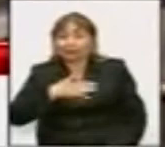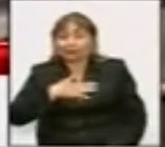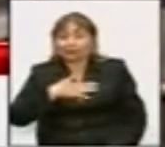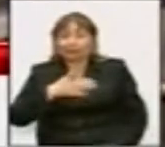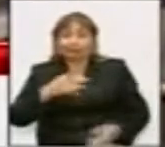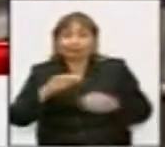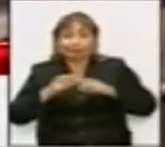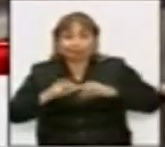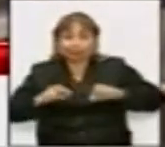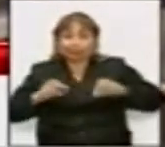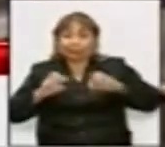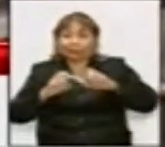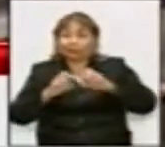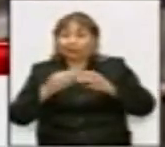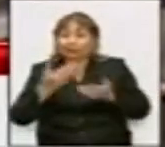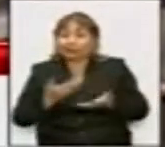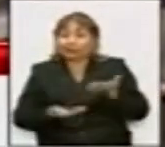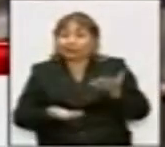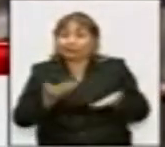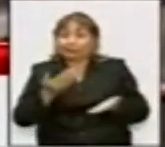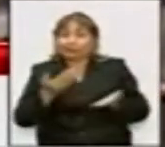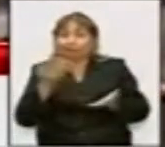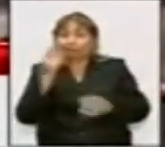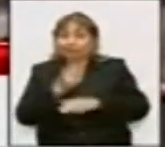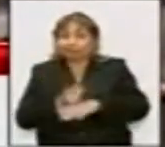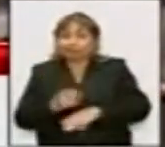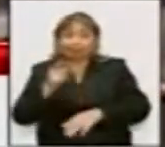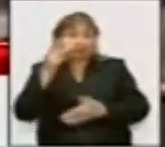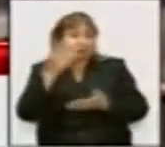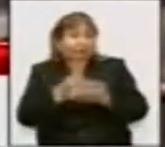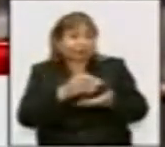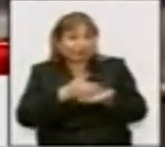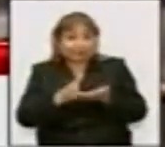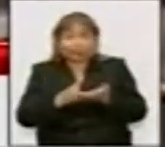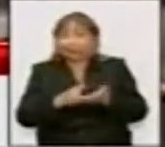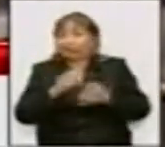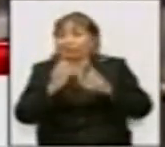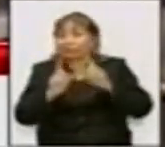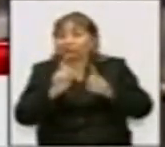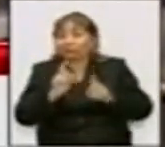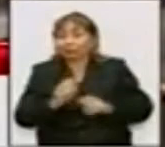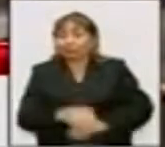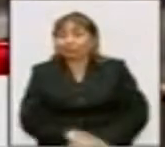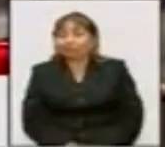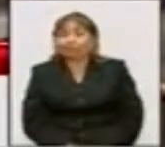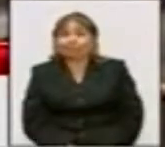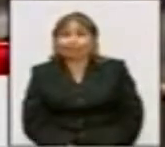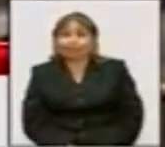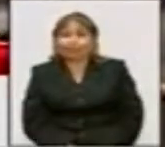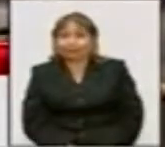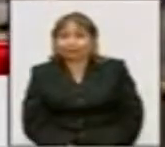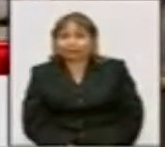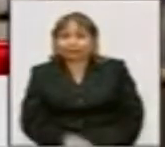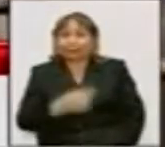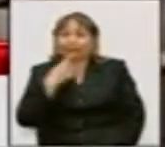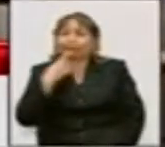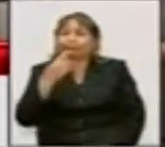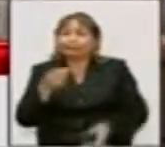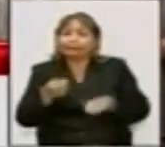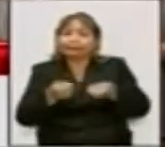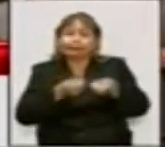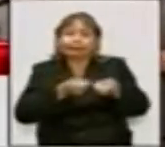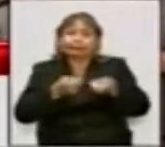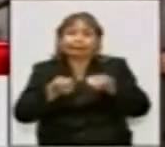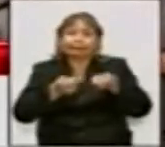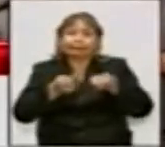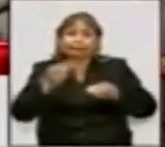parlamento el parlamento puede censurar puede interpelar fue hay estación de preguntas pero ese eso se llama control político y